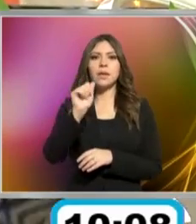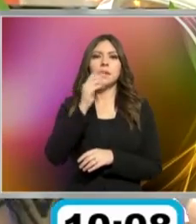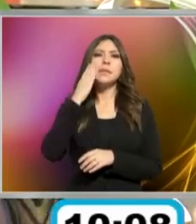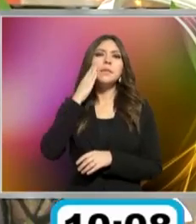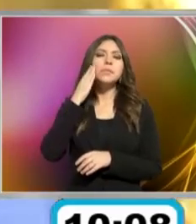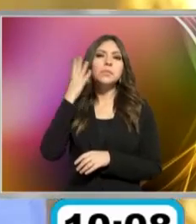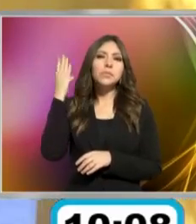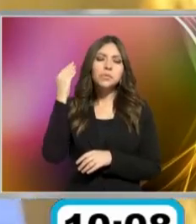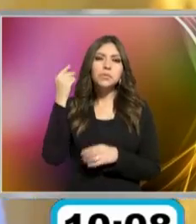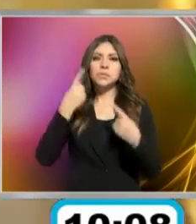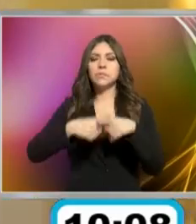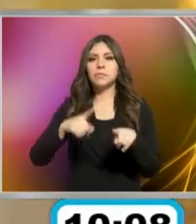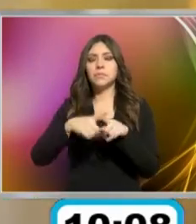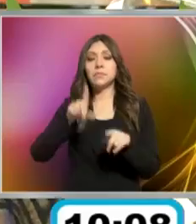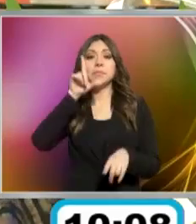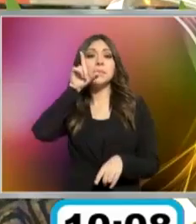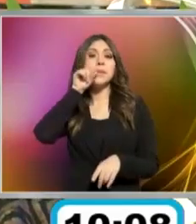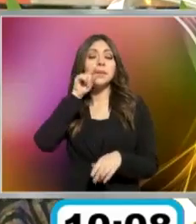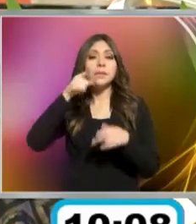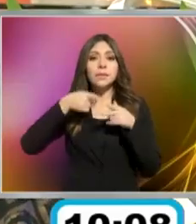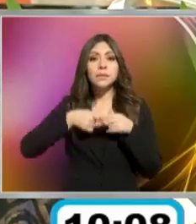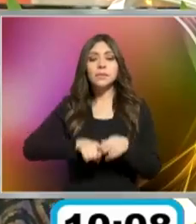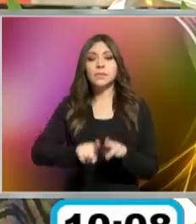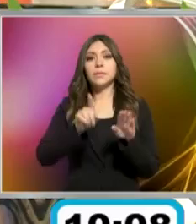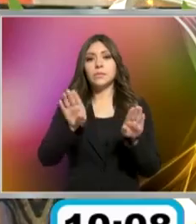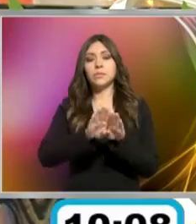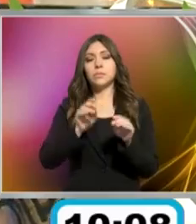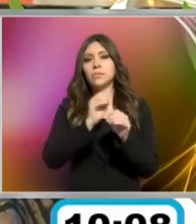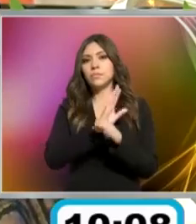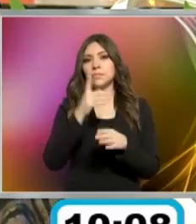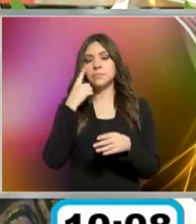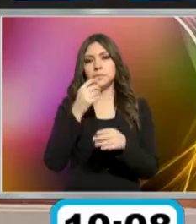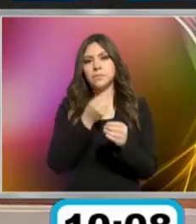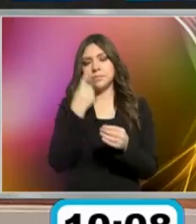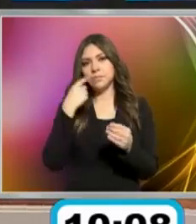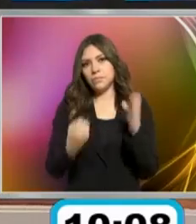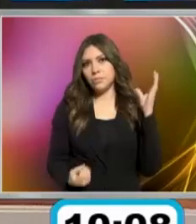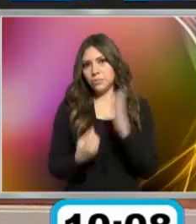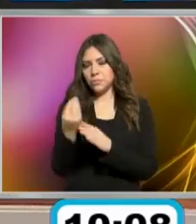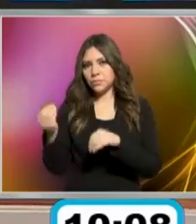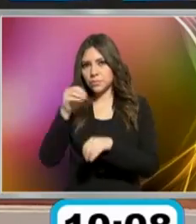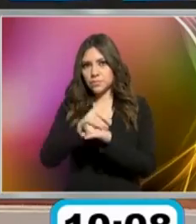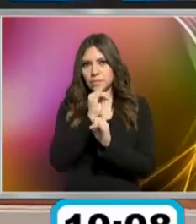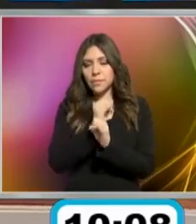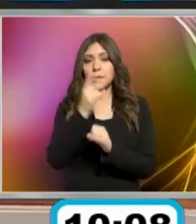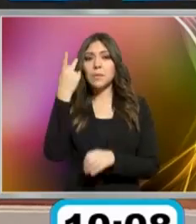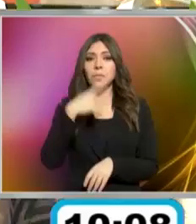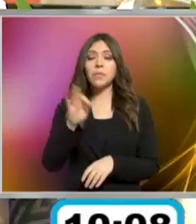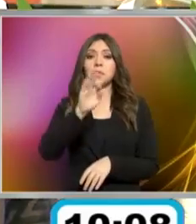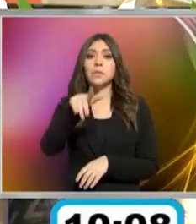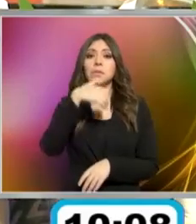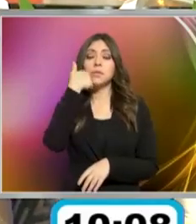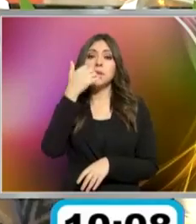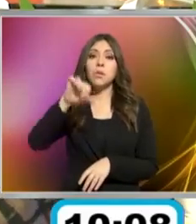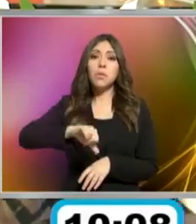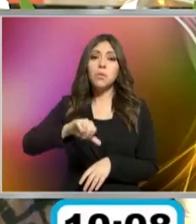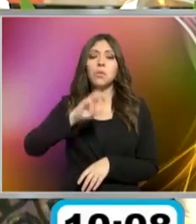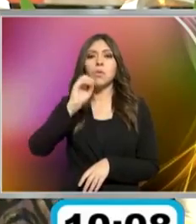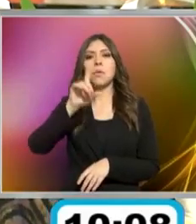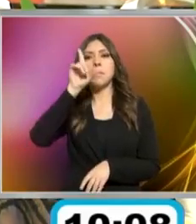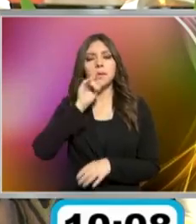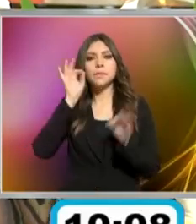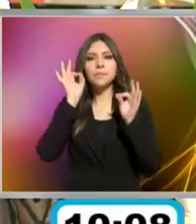Estás de estreno, entonces, Sí, mañana ¿verdad? es el estreno. Ahorita estamos en preventa todavía. Y bueno, si quieren conseguirlo hoy, pueden encontrarlo. Si no, mañana es el